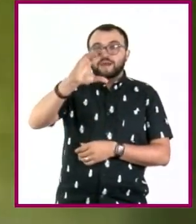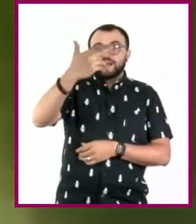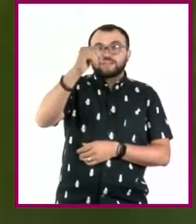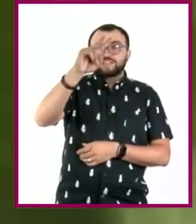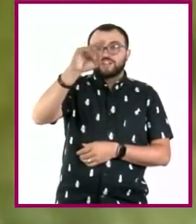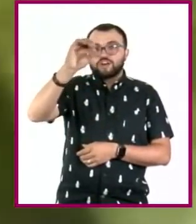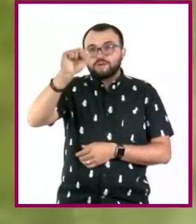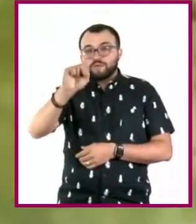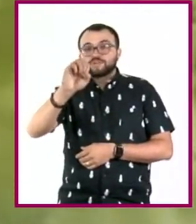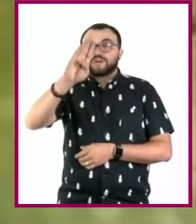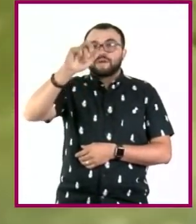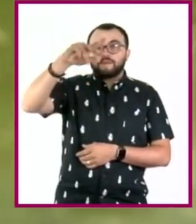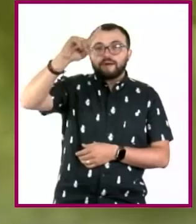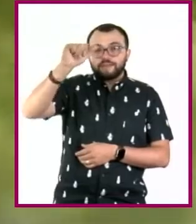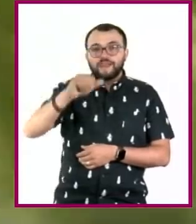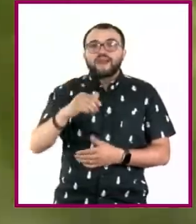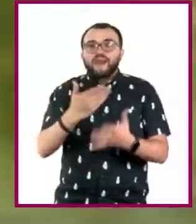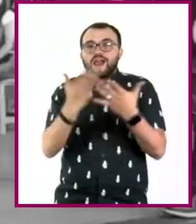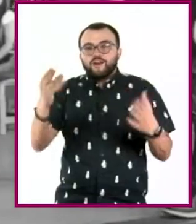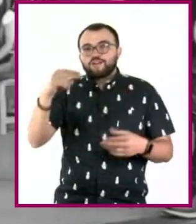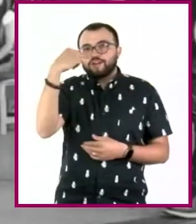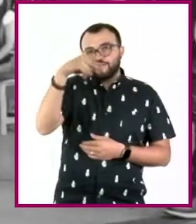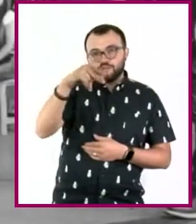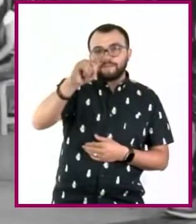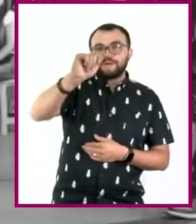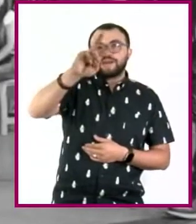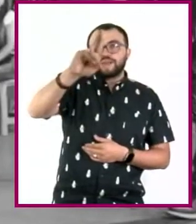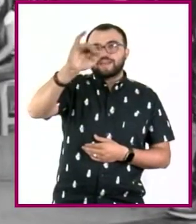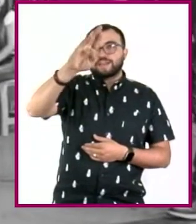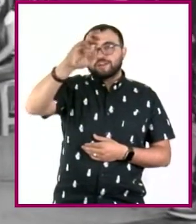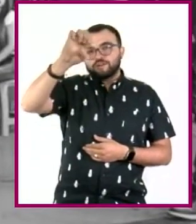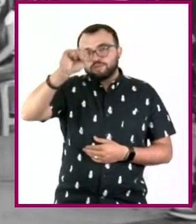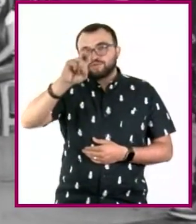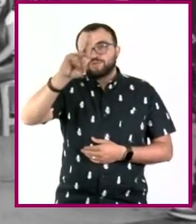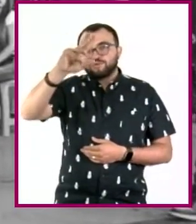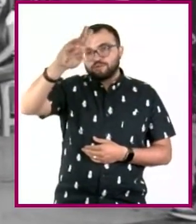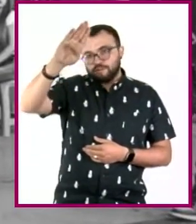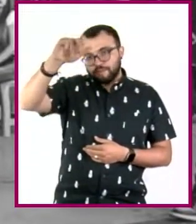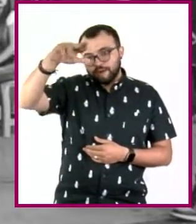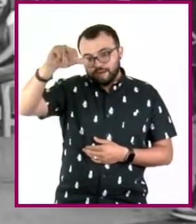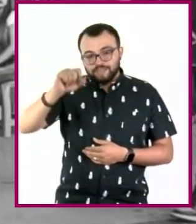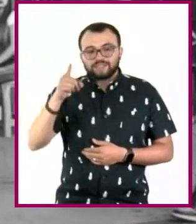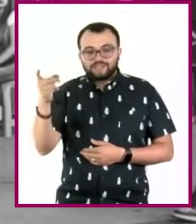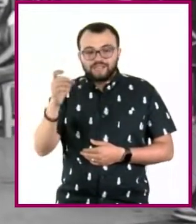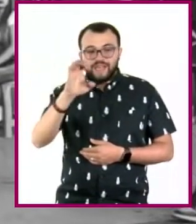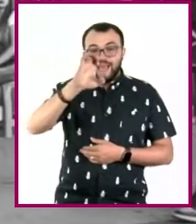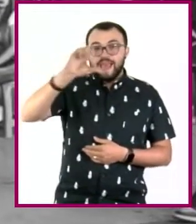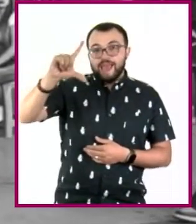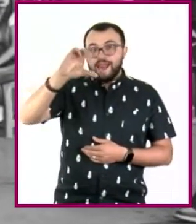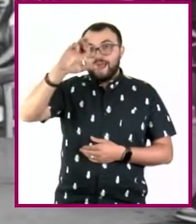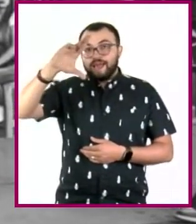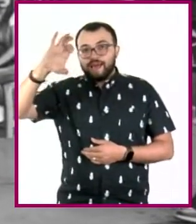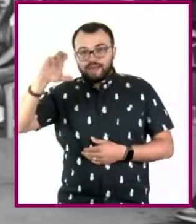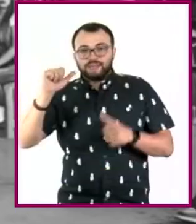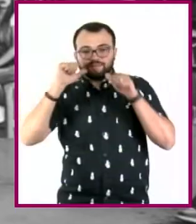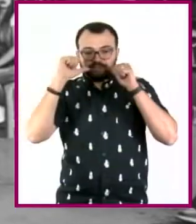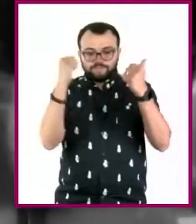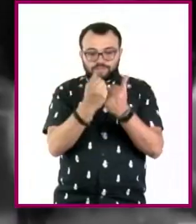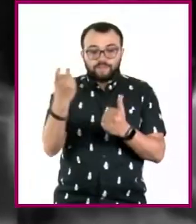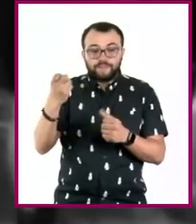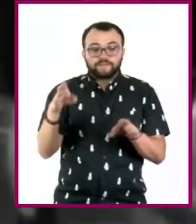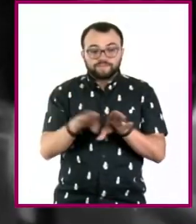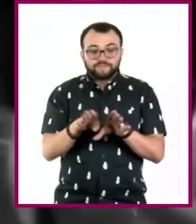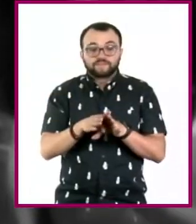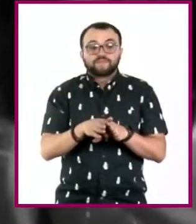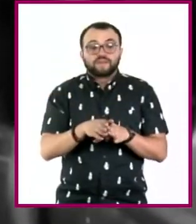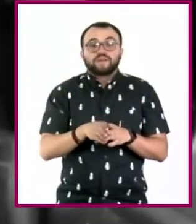banda, que hoy conocemos como tribus urbanas. El CREA, como política pública orientada hacia los jóvenes de los 80,